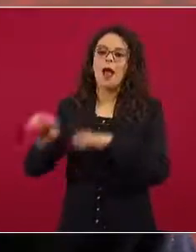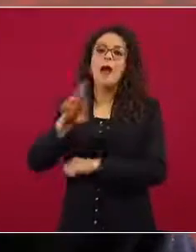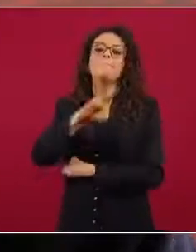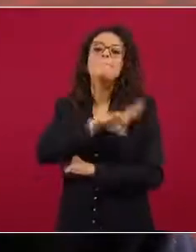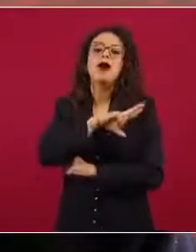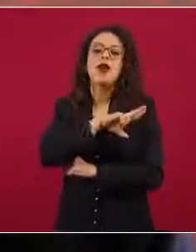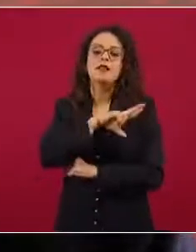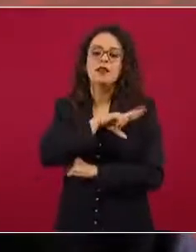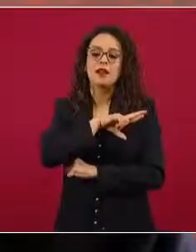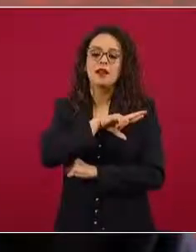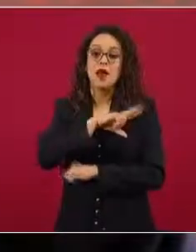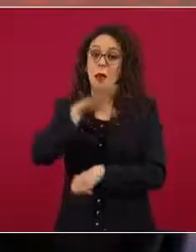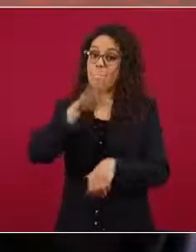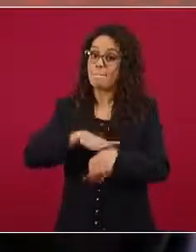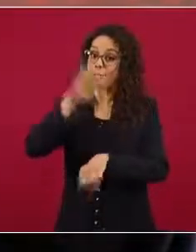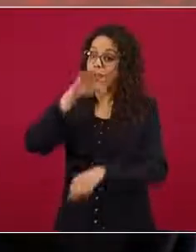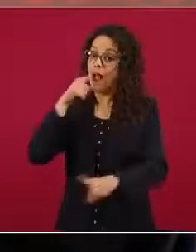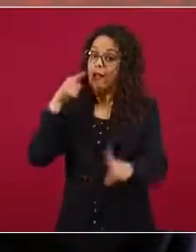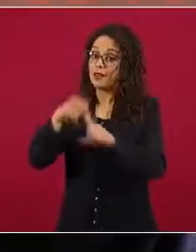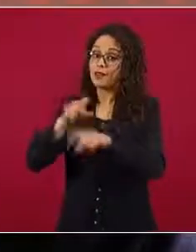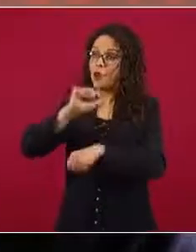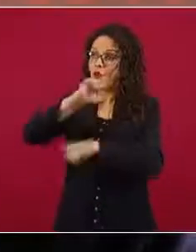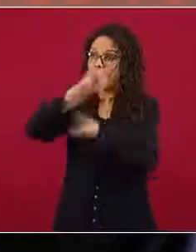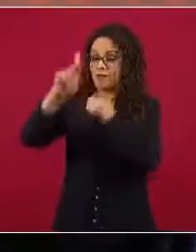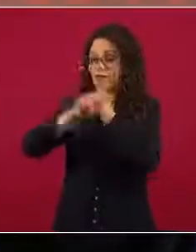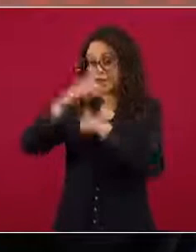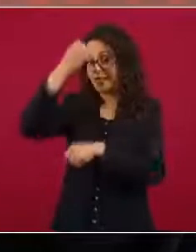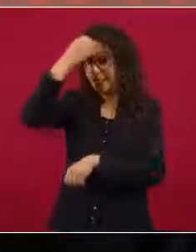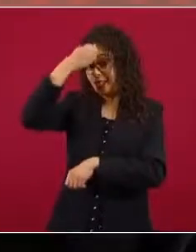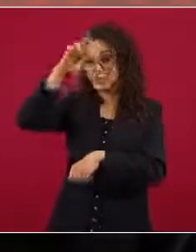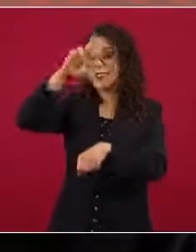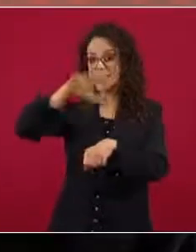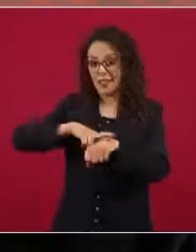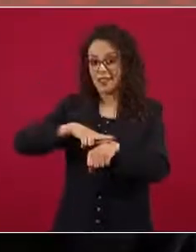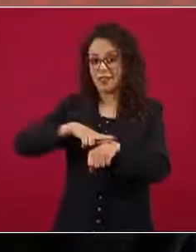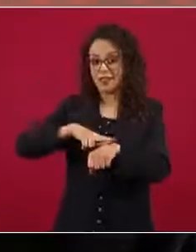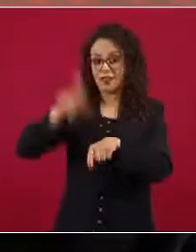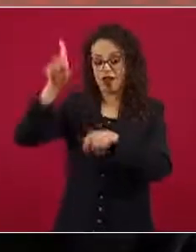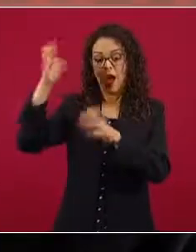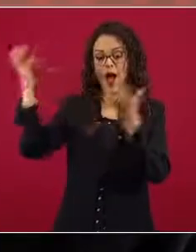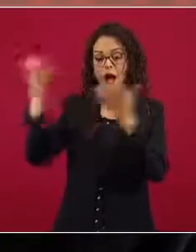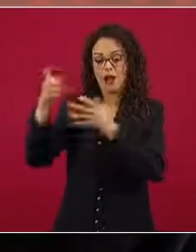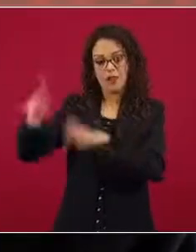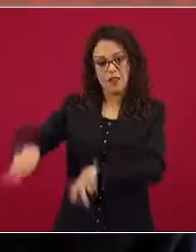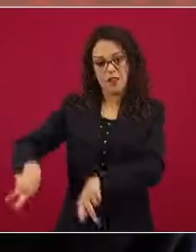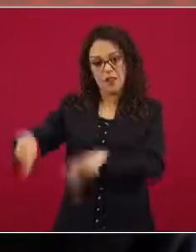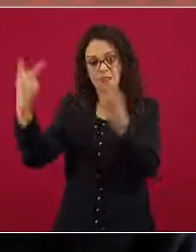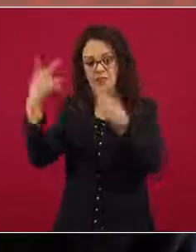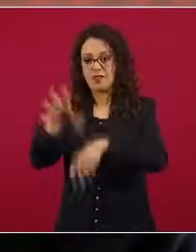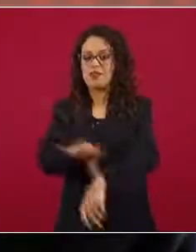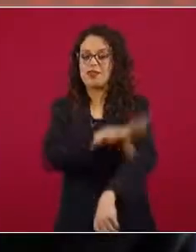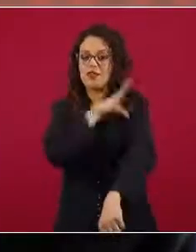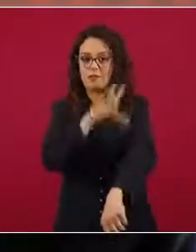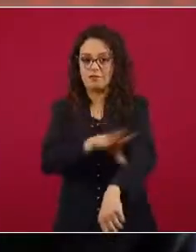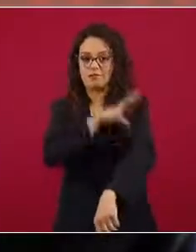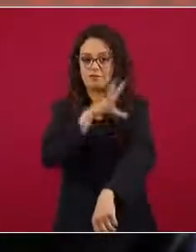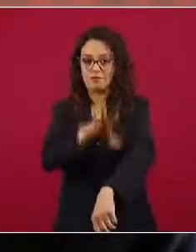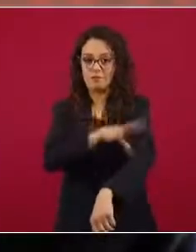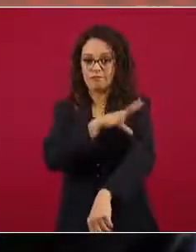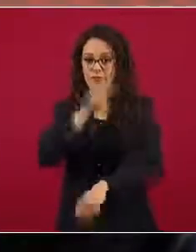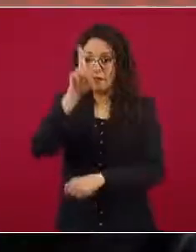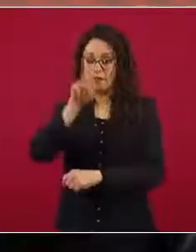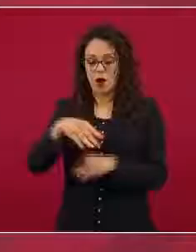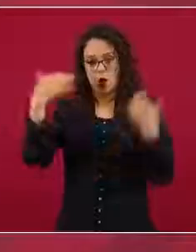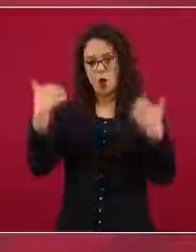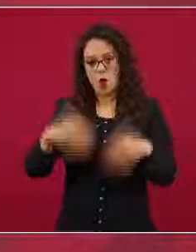especial a las extranjeras que vendían la energía eléctrica a precios